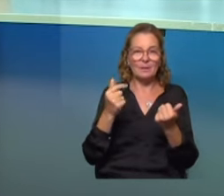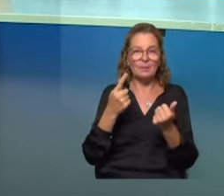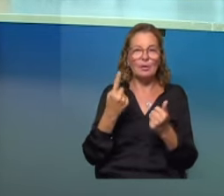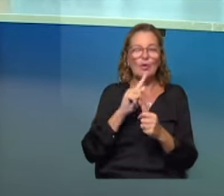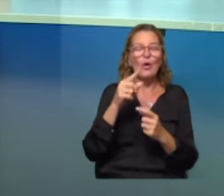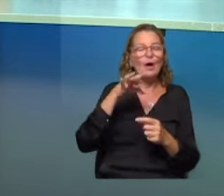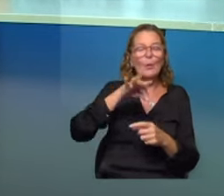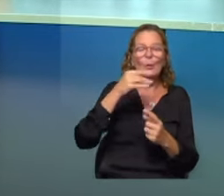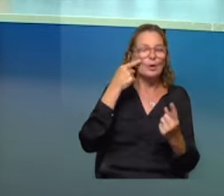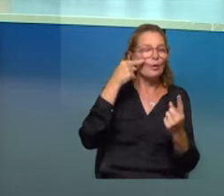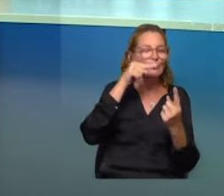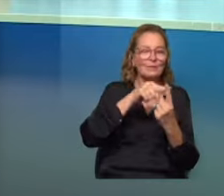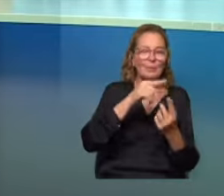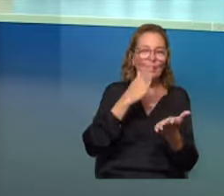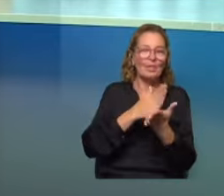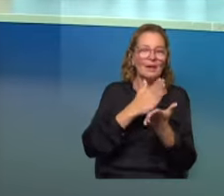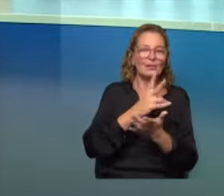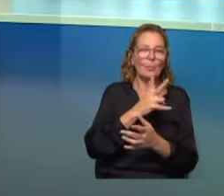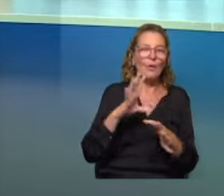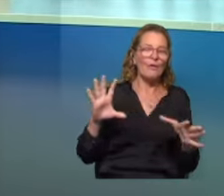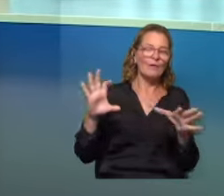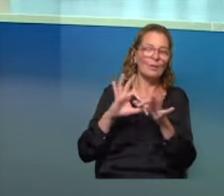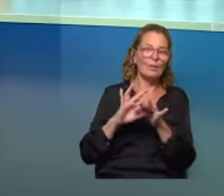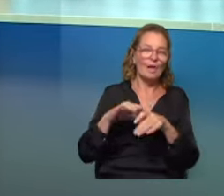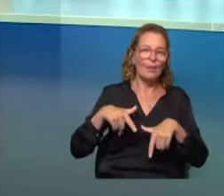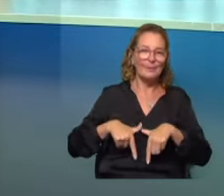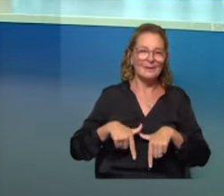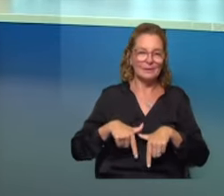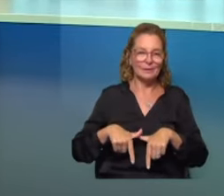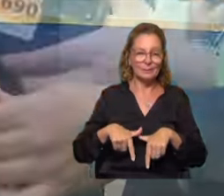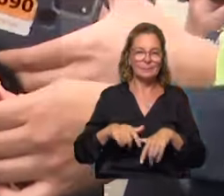único asunto de derechos humanos vinculado a su ministerio.